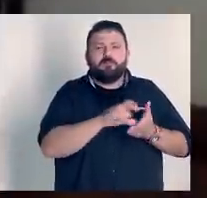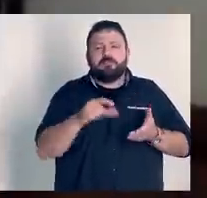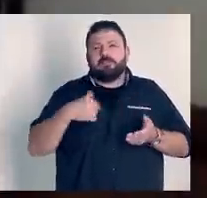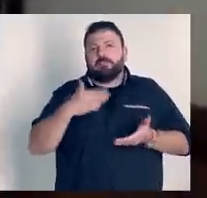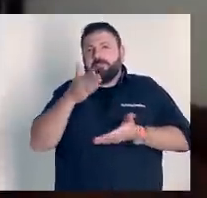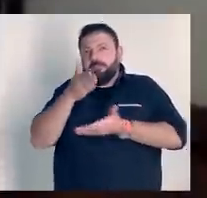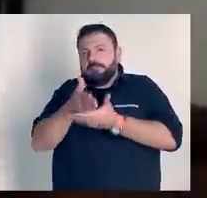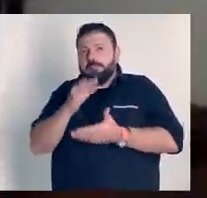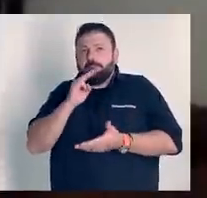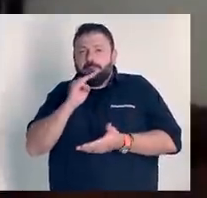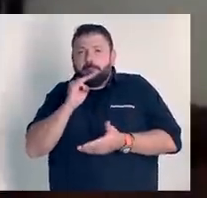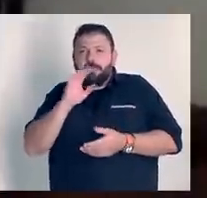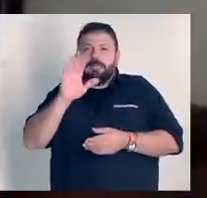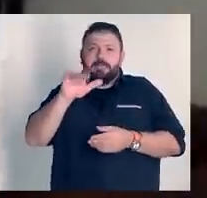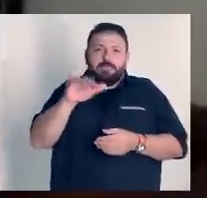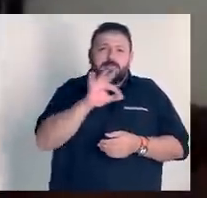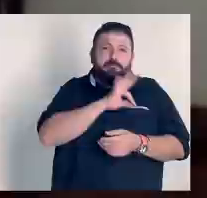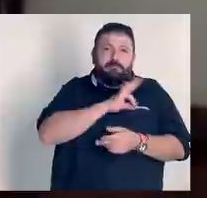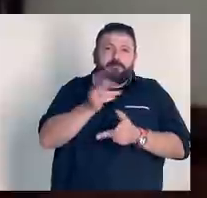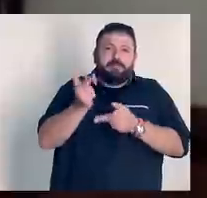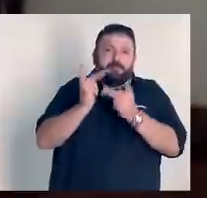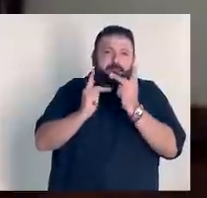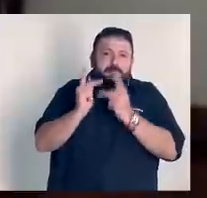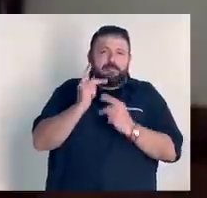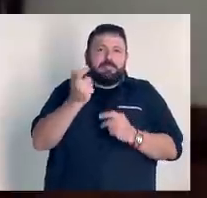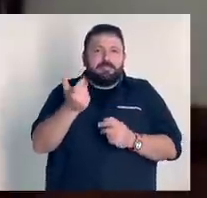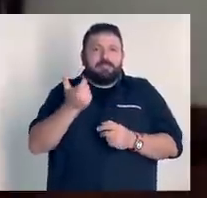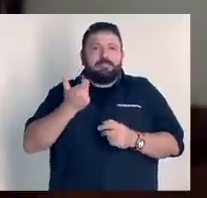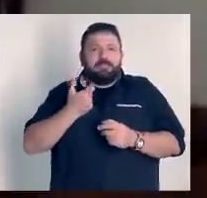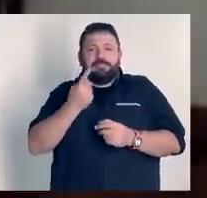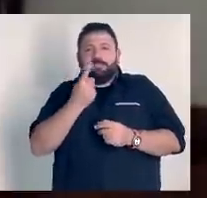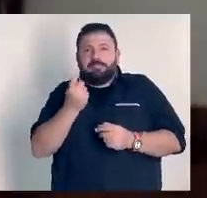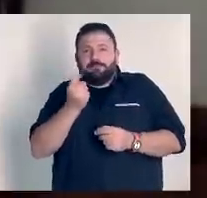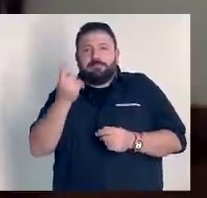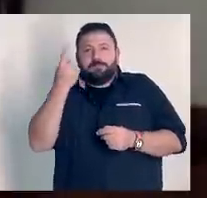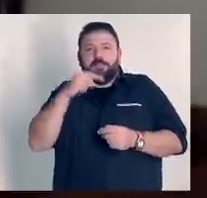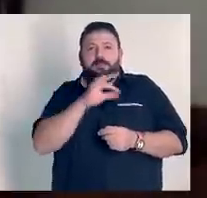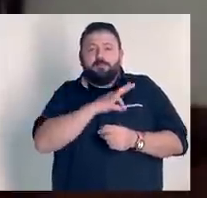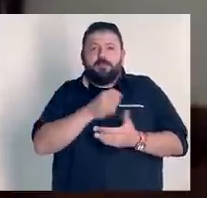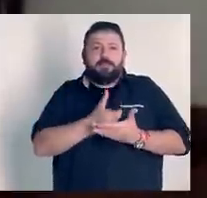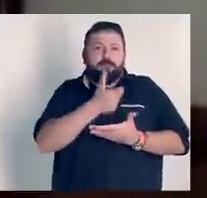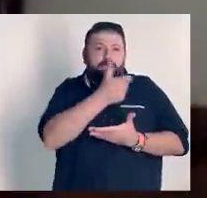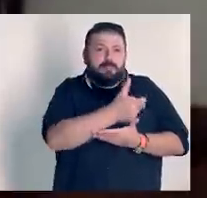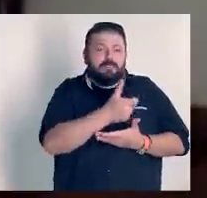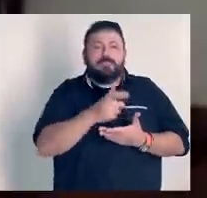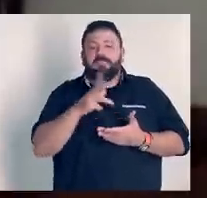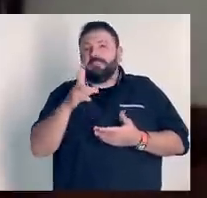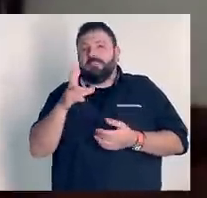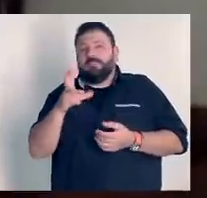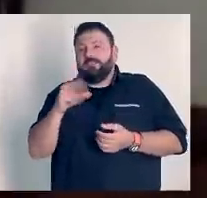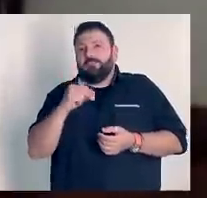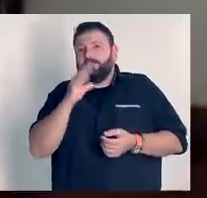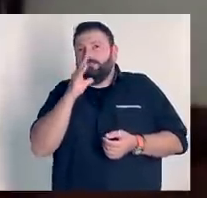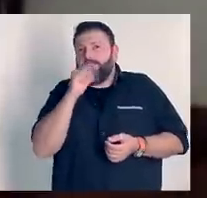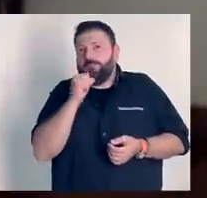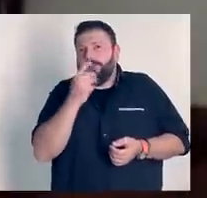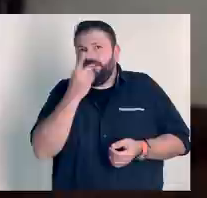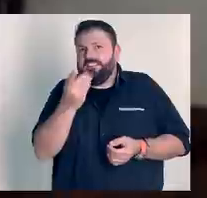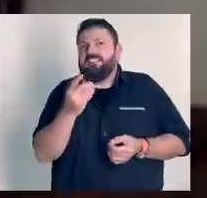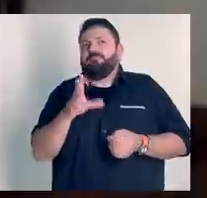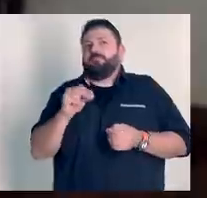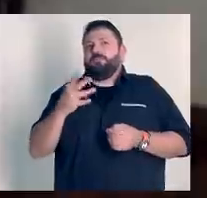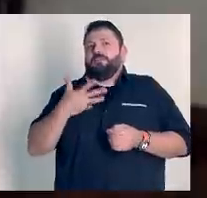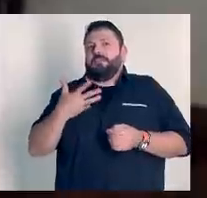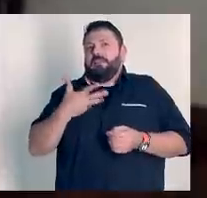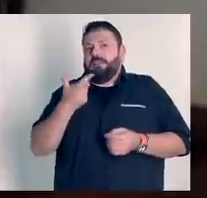mucha vergüenza y le dije que si me prestaba 100 pesos, porque no tenía cambio y tenía que pagar algo, no le pude decir que no tenía dinero, me